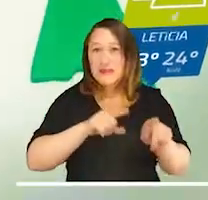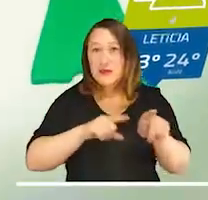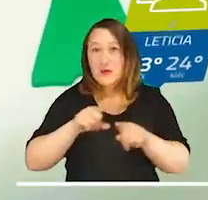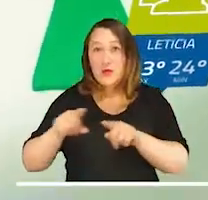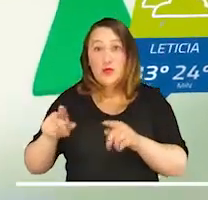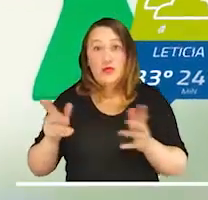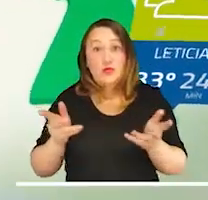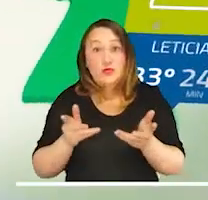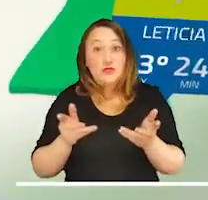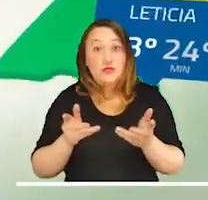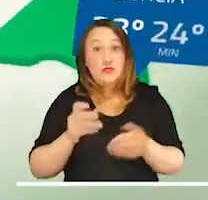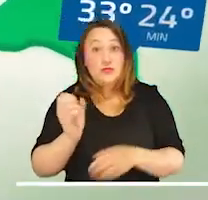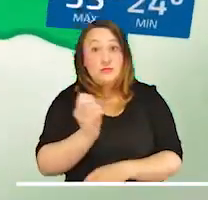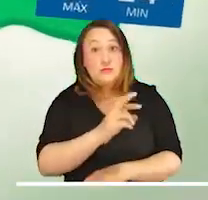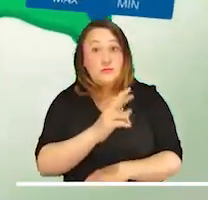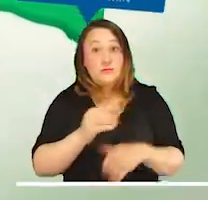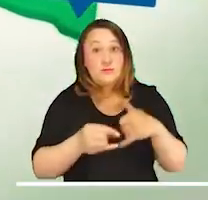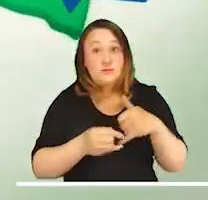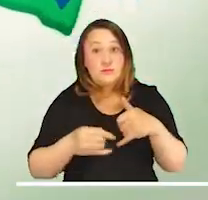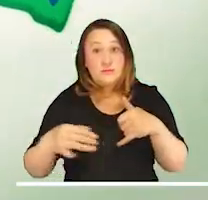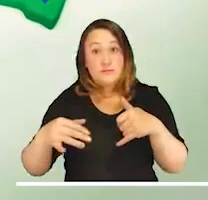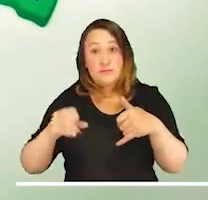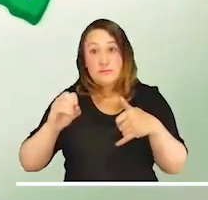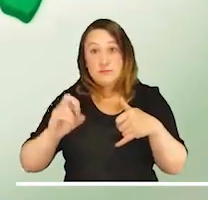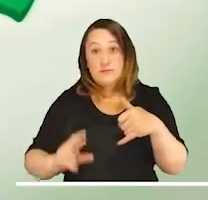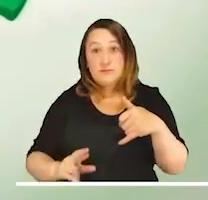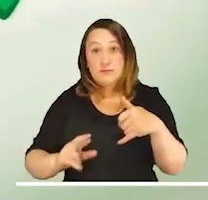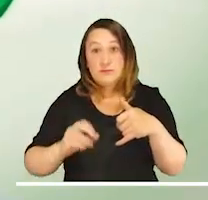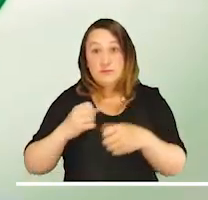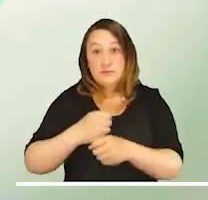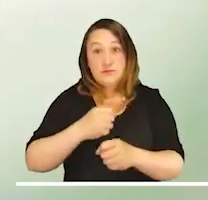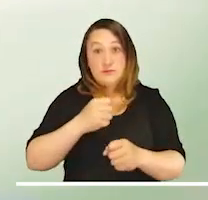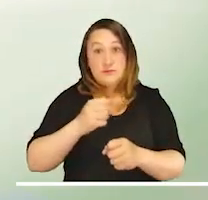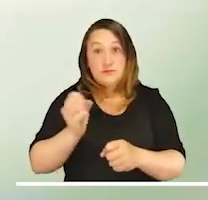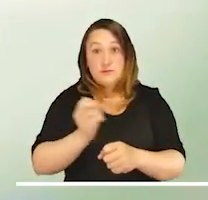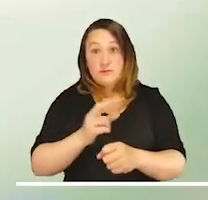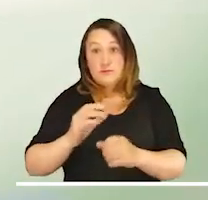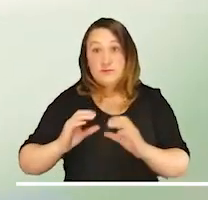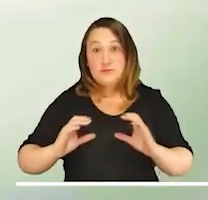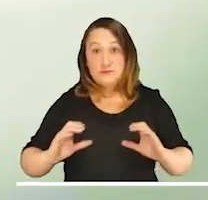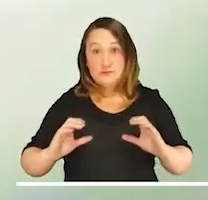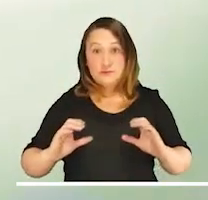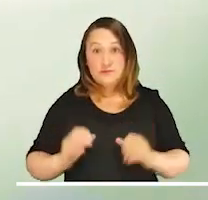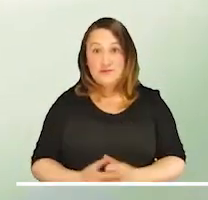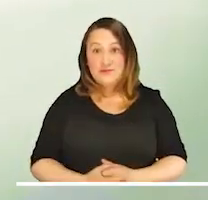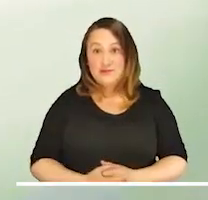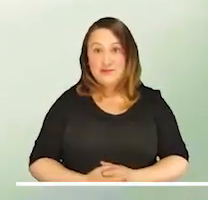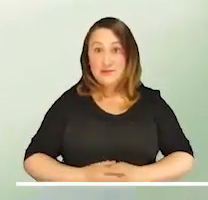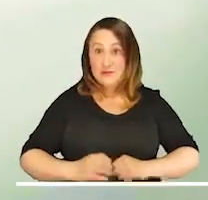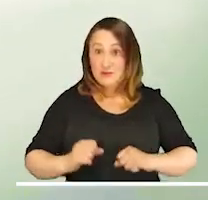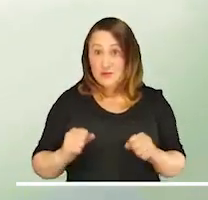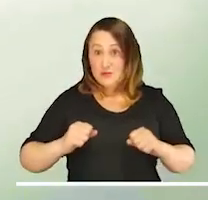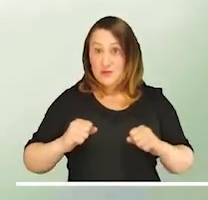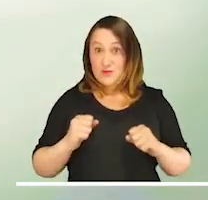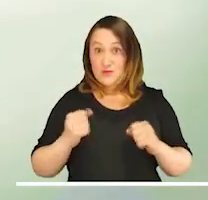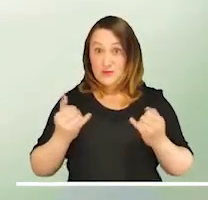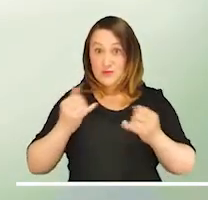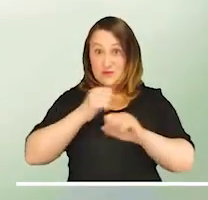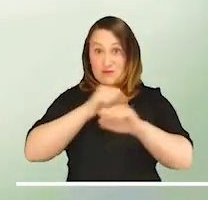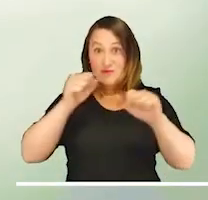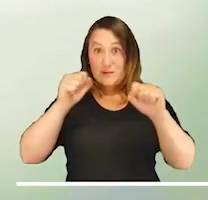lluviosas. No se descartan lloviznas aisladas y ocasionales en el oriente de Guainía, sur de Vaupés y oriente de